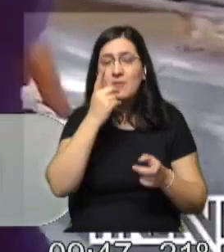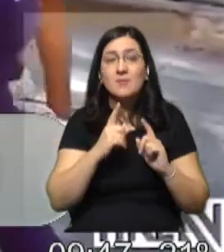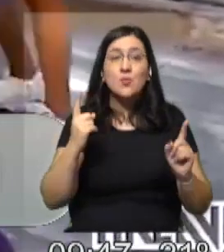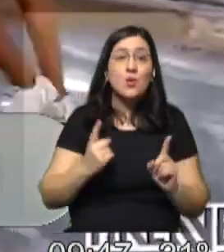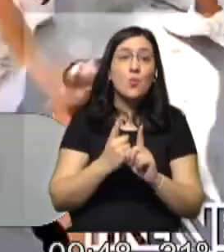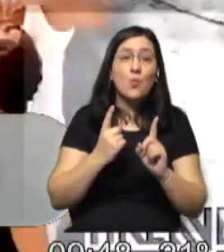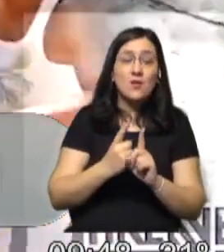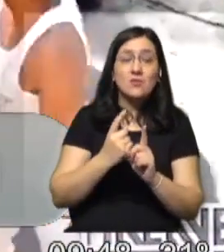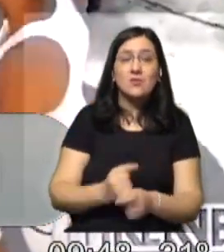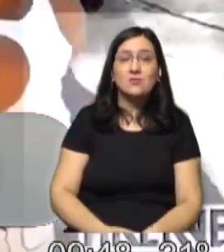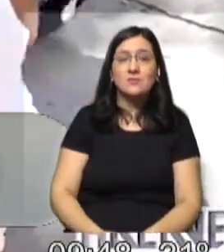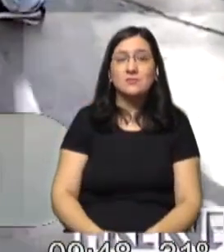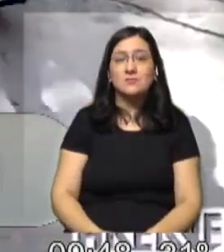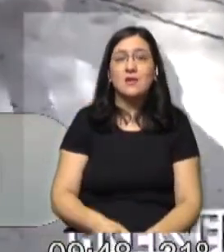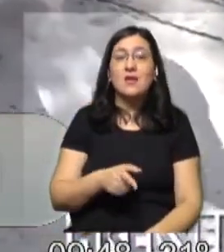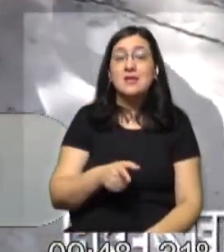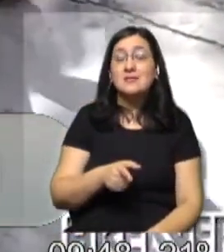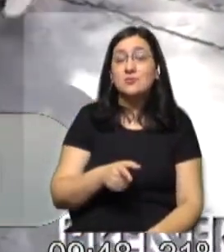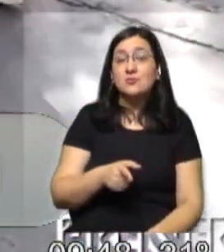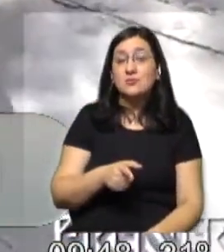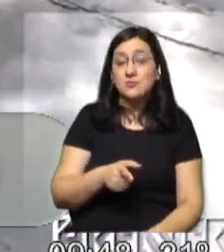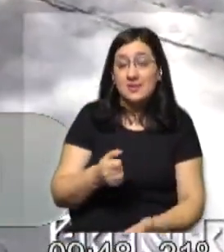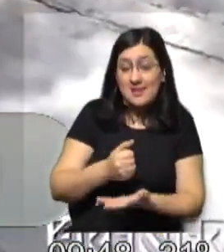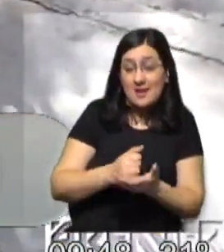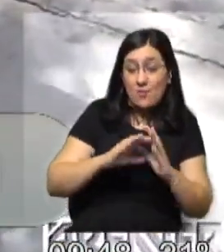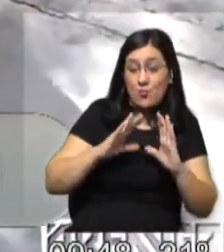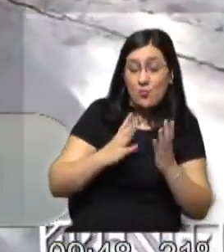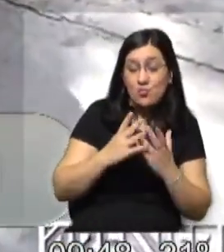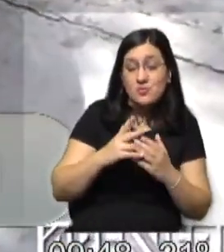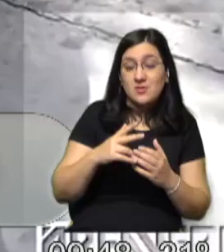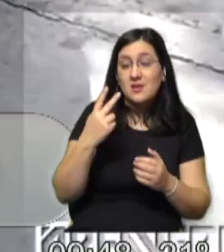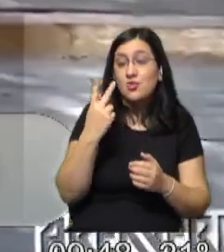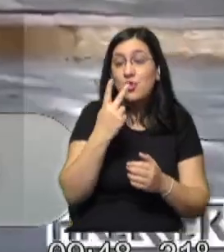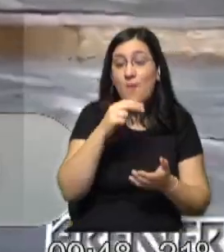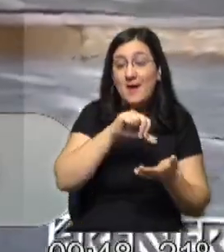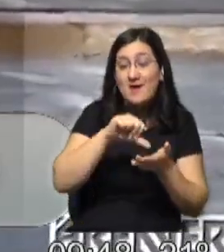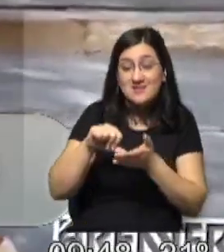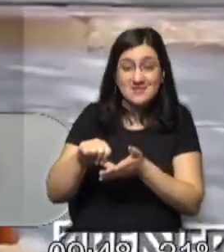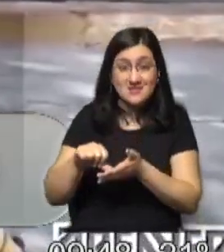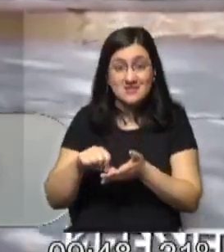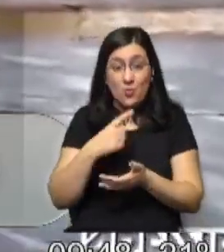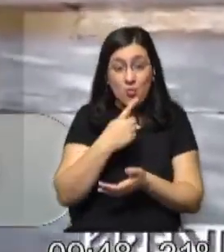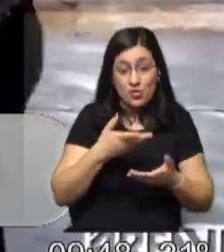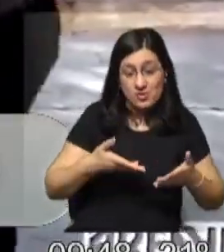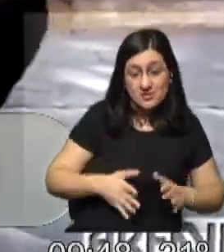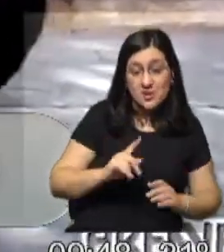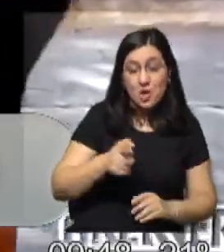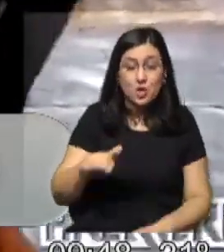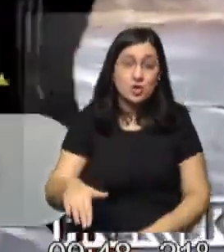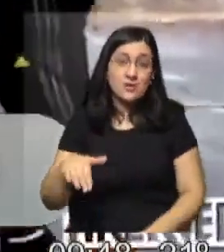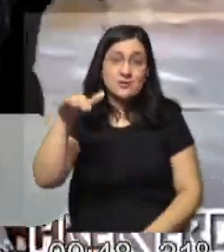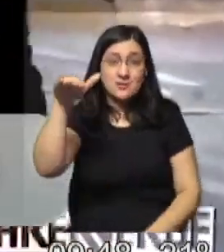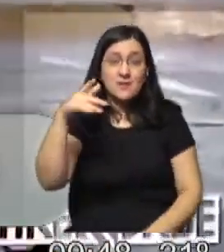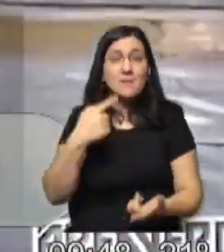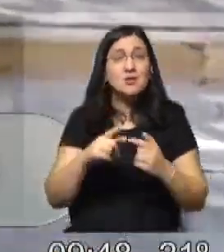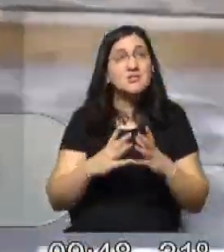encuentro este eso de de de estar en el mundo como vos decís tener dos nacionalidades o dos lugares en el mundo pero también sentir que el mundo es uno